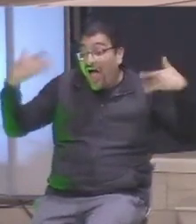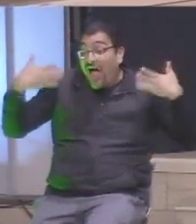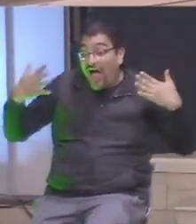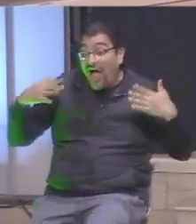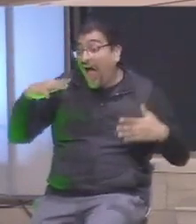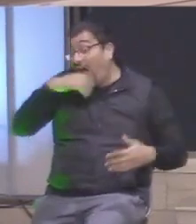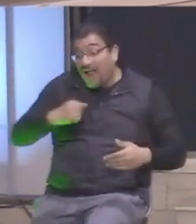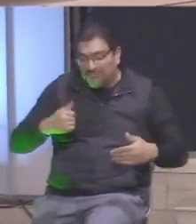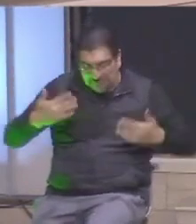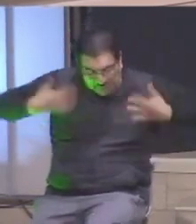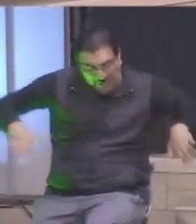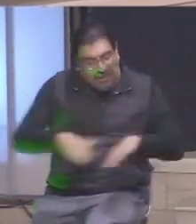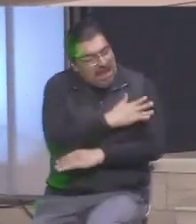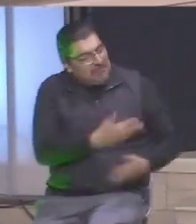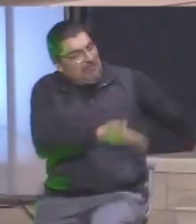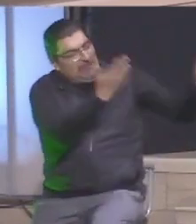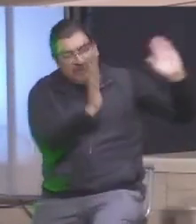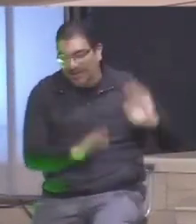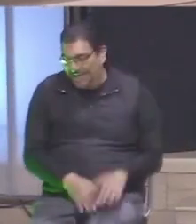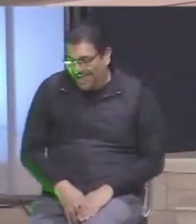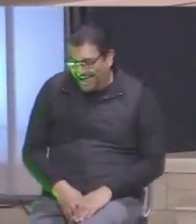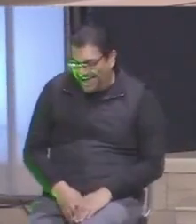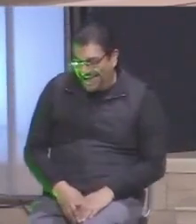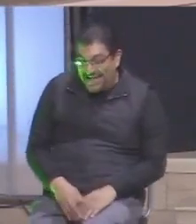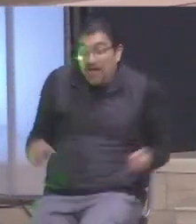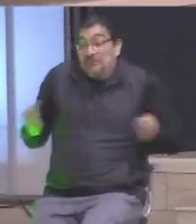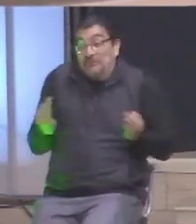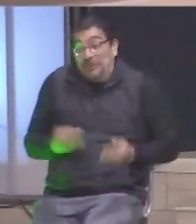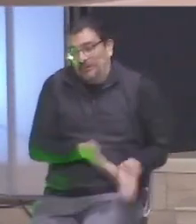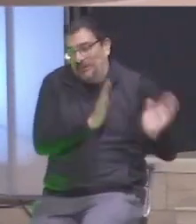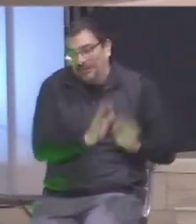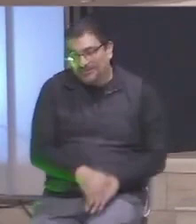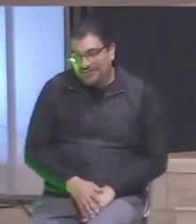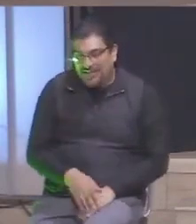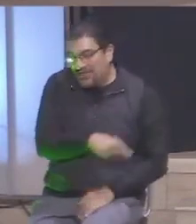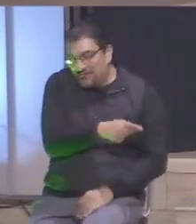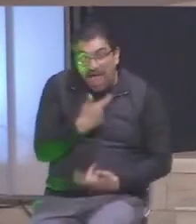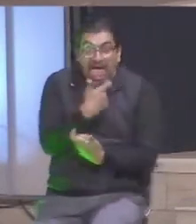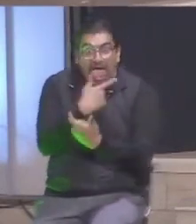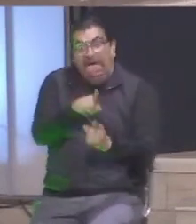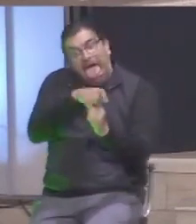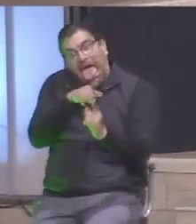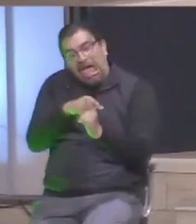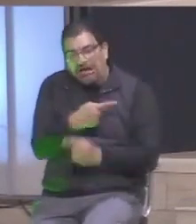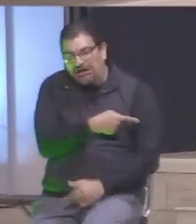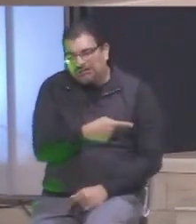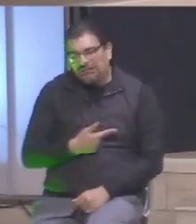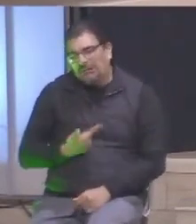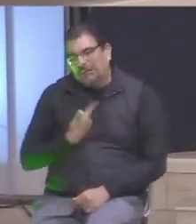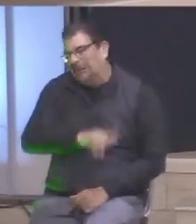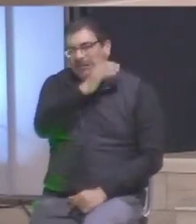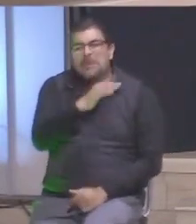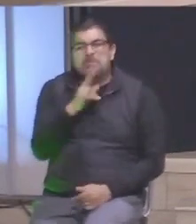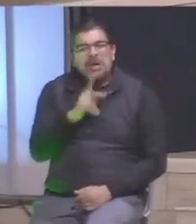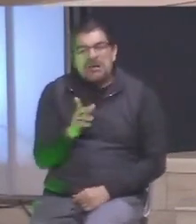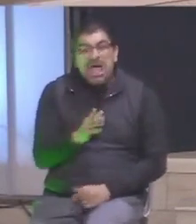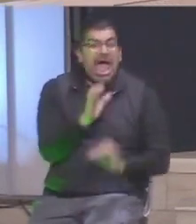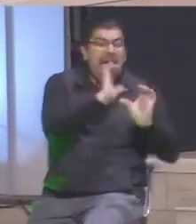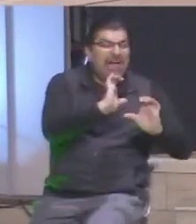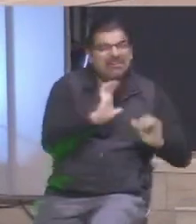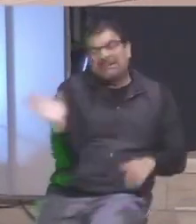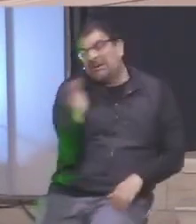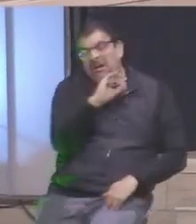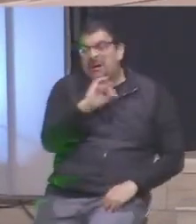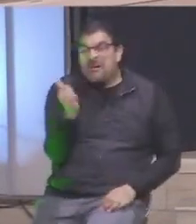frío y este y y y es como muy largo y como llego hasta el final me gusta llegar hasta el final porque no me gusta la alabanza voy hasta el